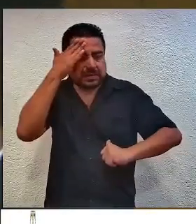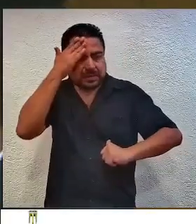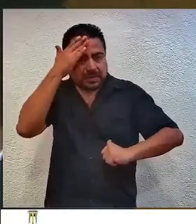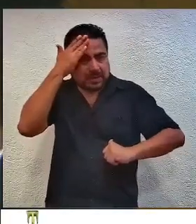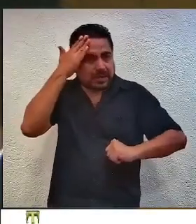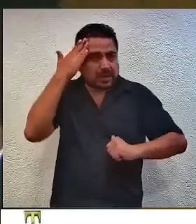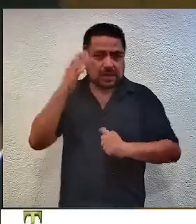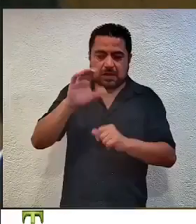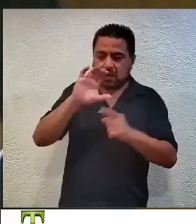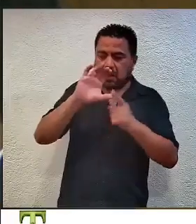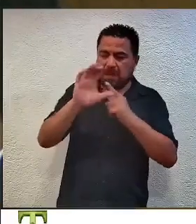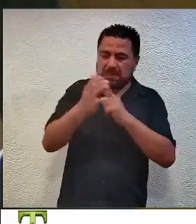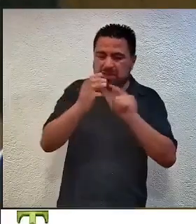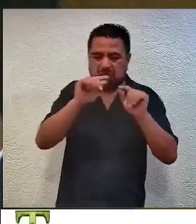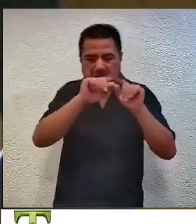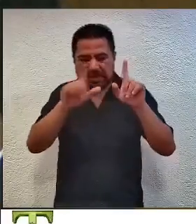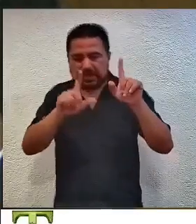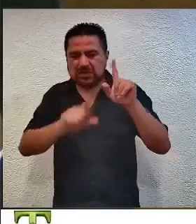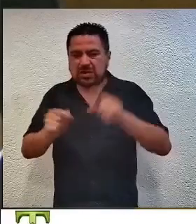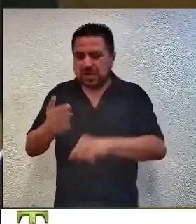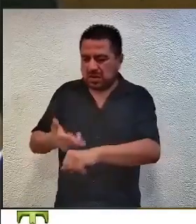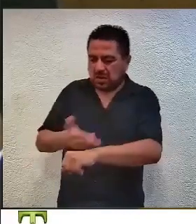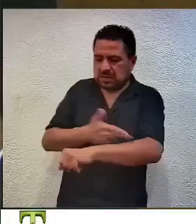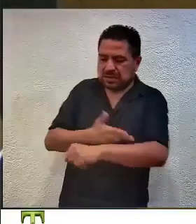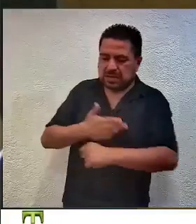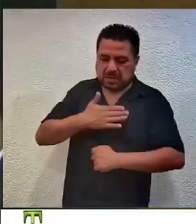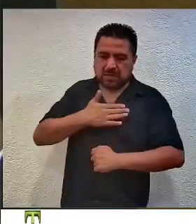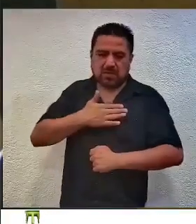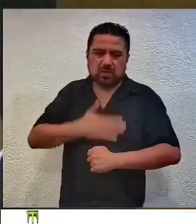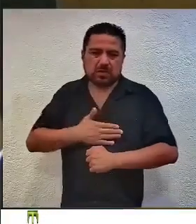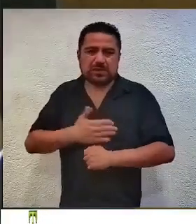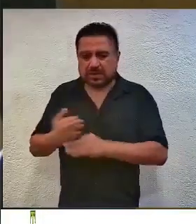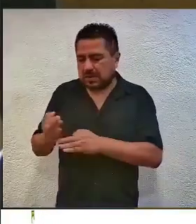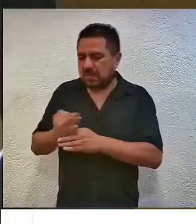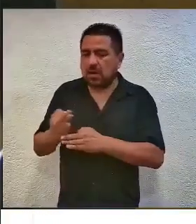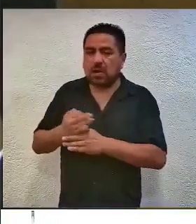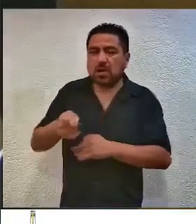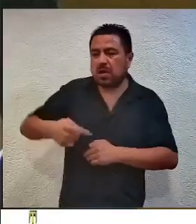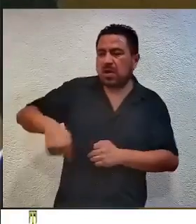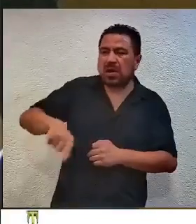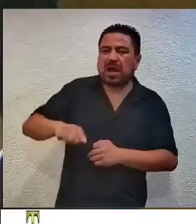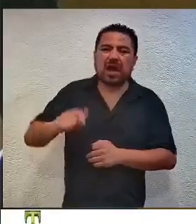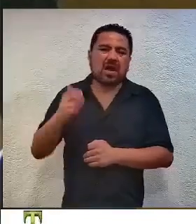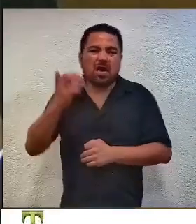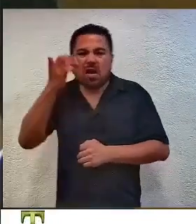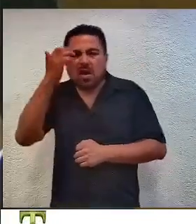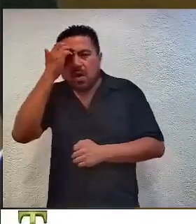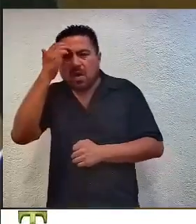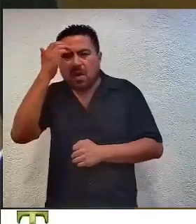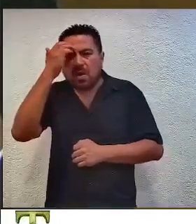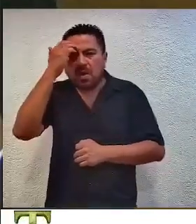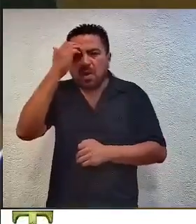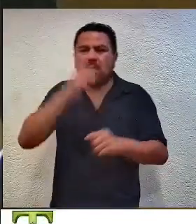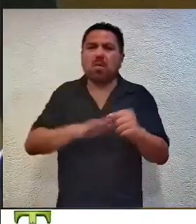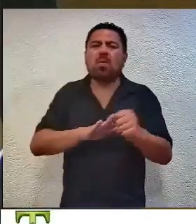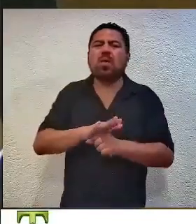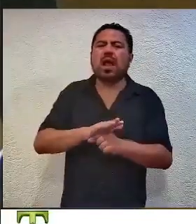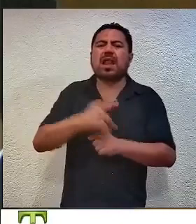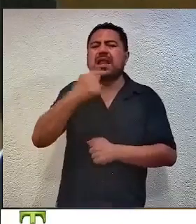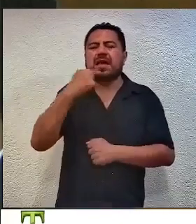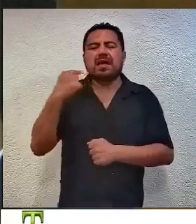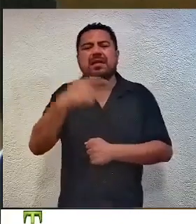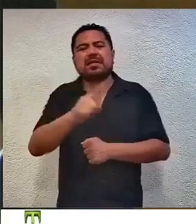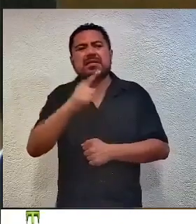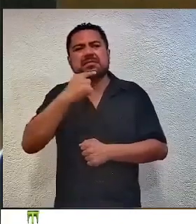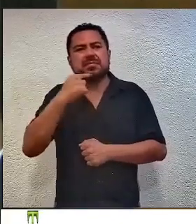Comisión Nacional de Honestidad y Justicia de Morena, para conocer precisamente de aquellas quejas que se relacionen